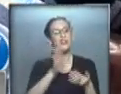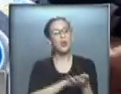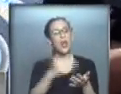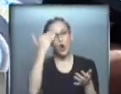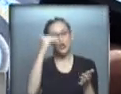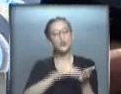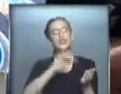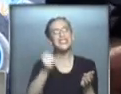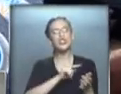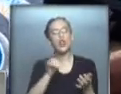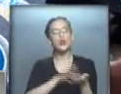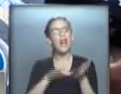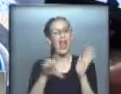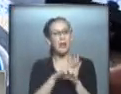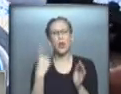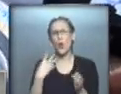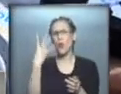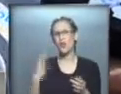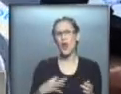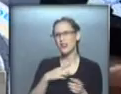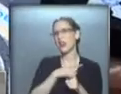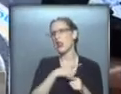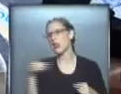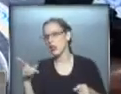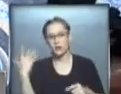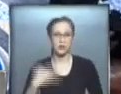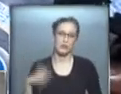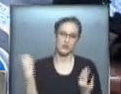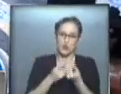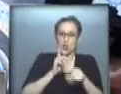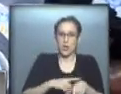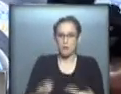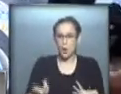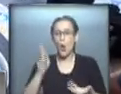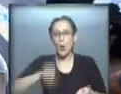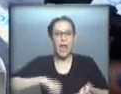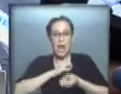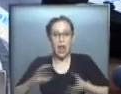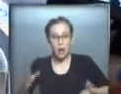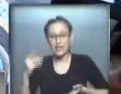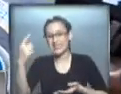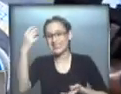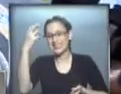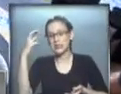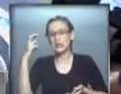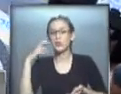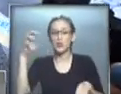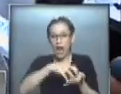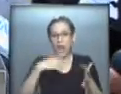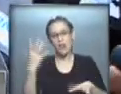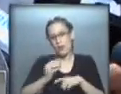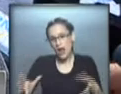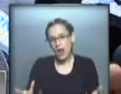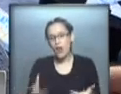tardar cuatro años entonces es importante que se resuelva esto porque se genera una situación de gravedad institucional bueno esperamos entonces que se